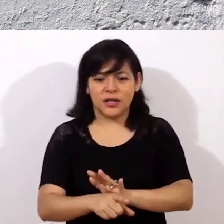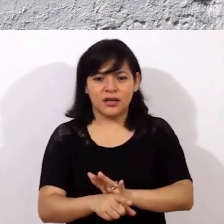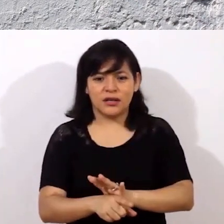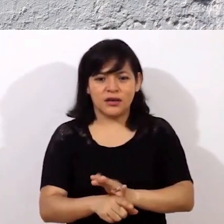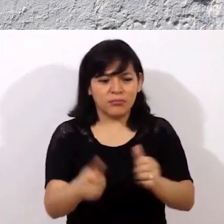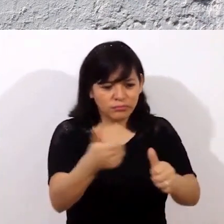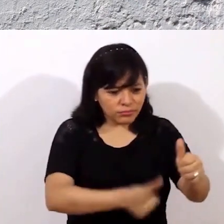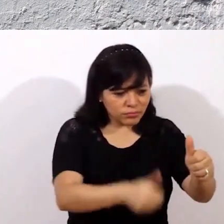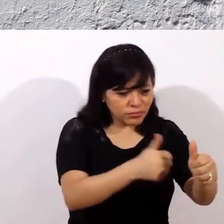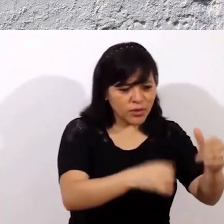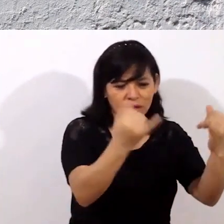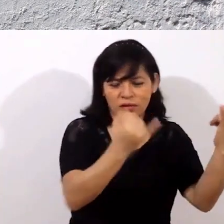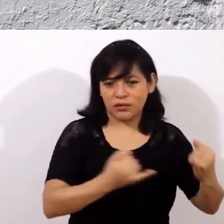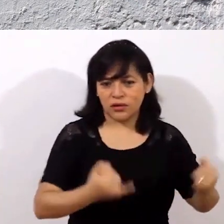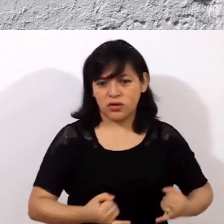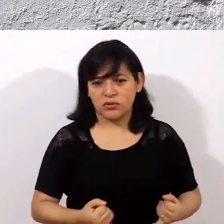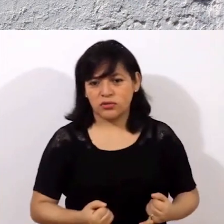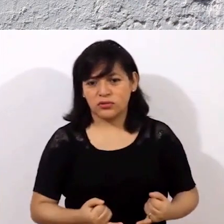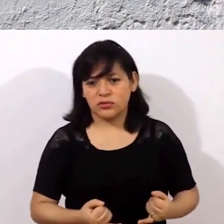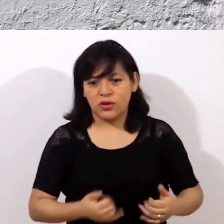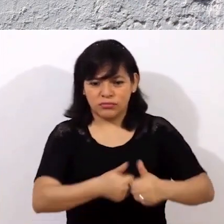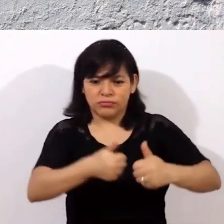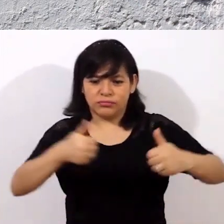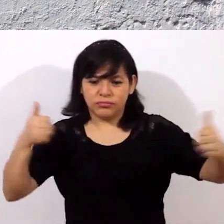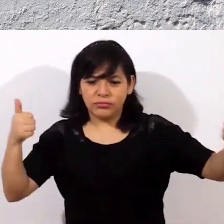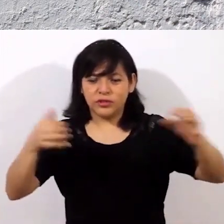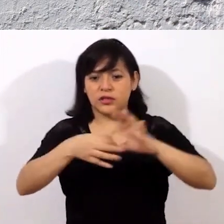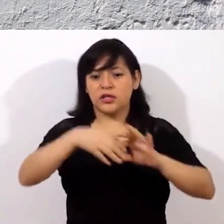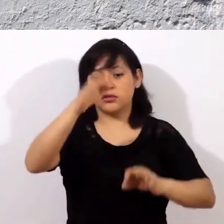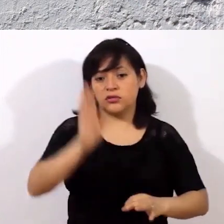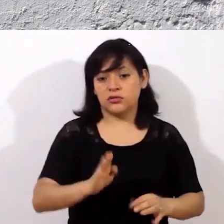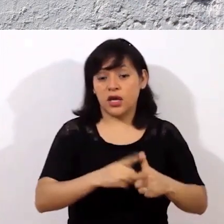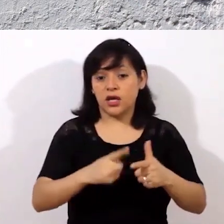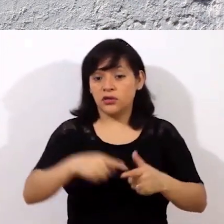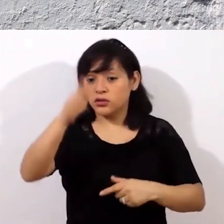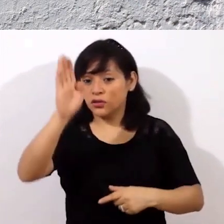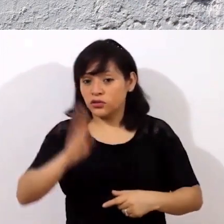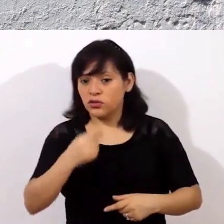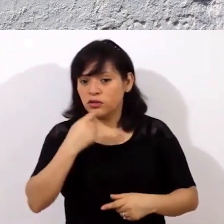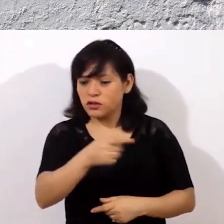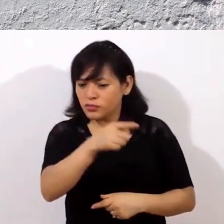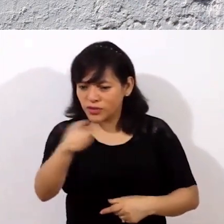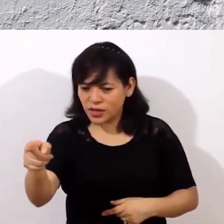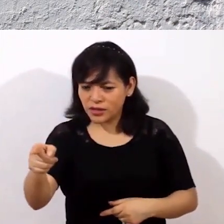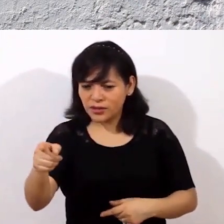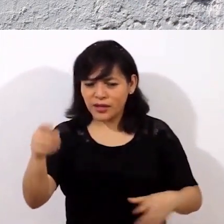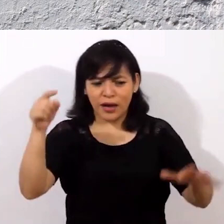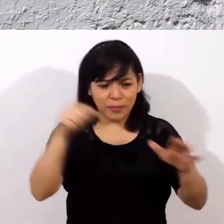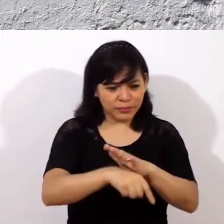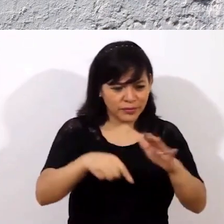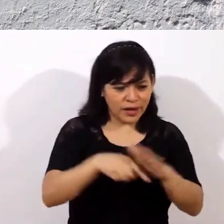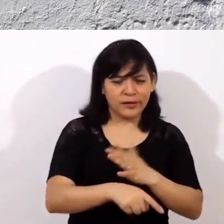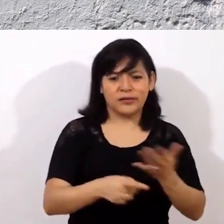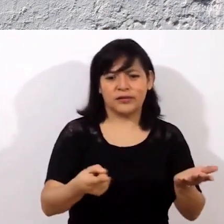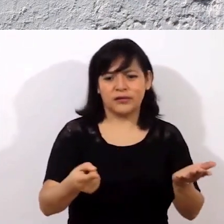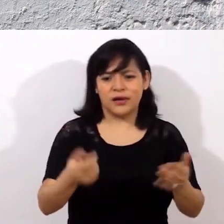desobedecer al Señor, con ir tras sus propios caminos. Y el Señor dice: perjurar, mentir,